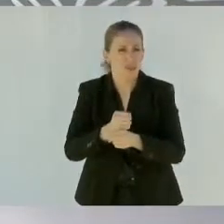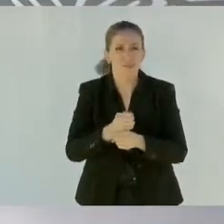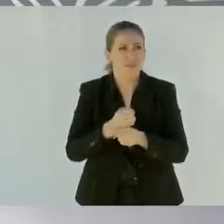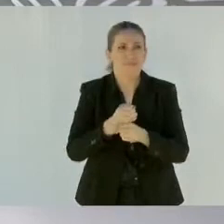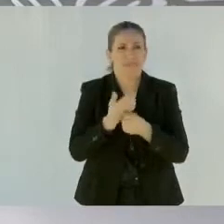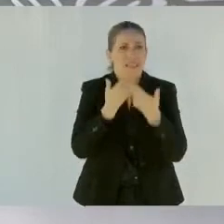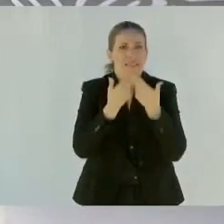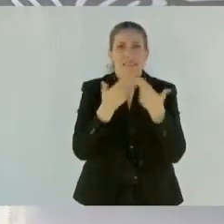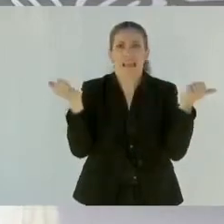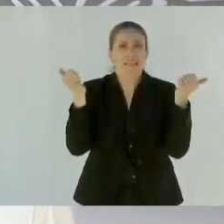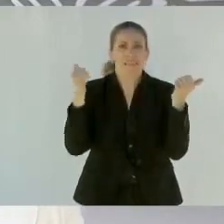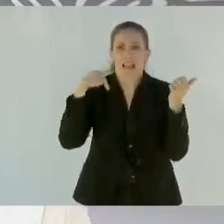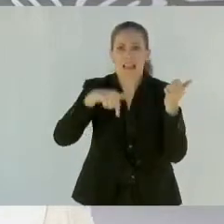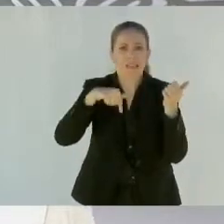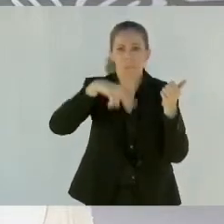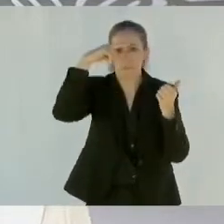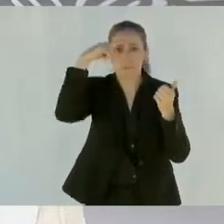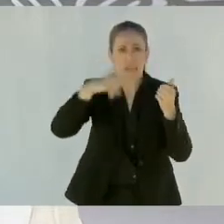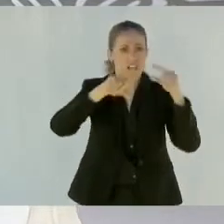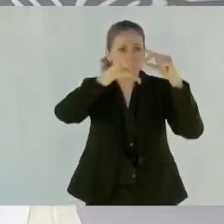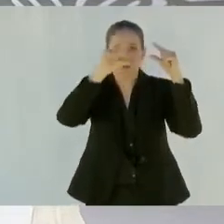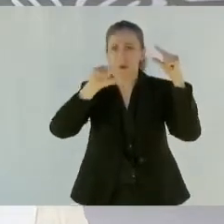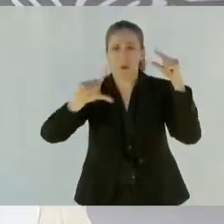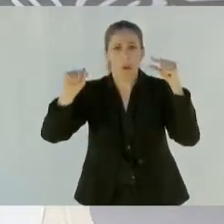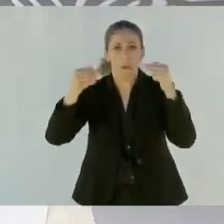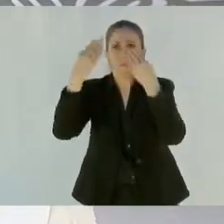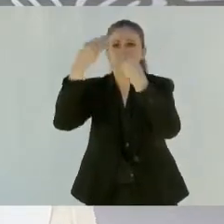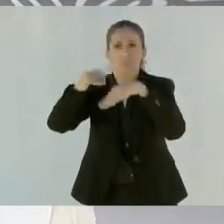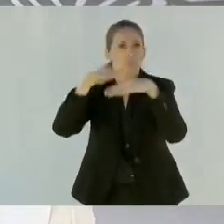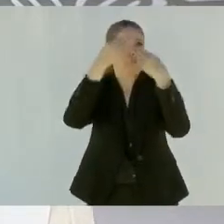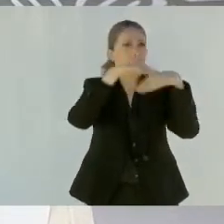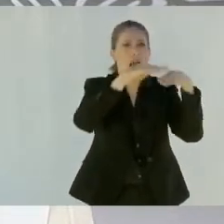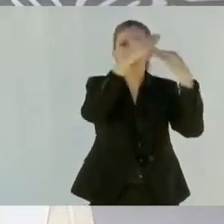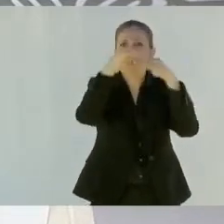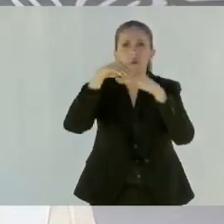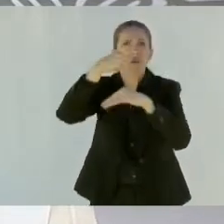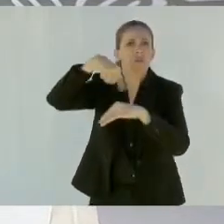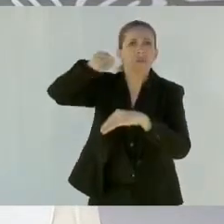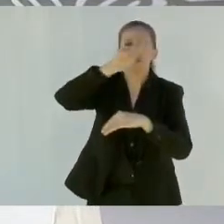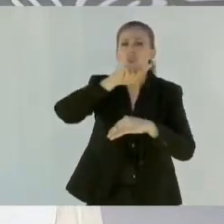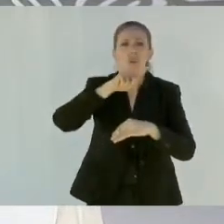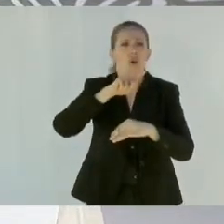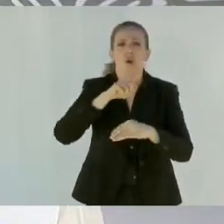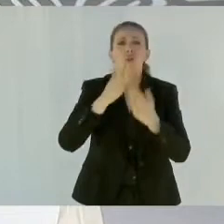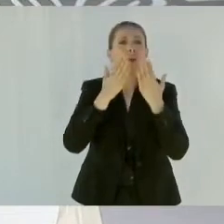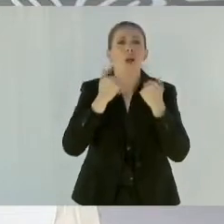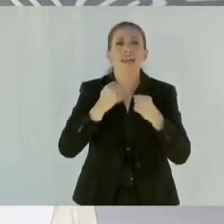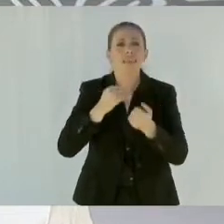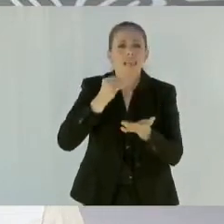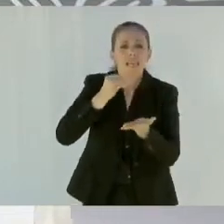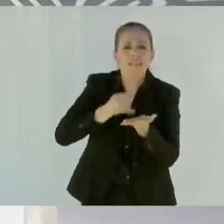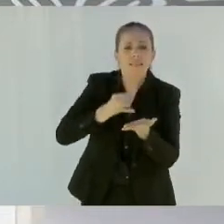México que entregue créditos con esas tasas.